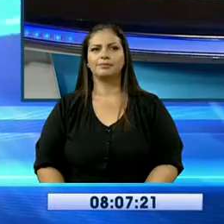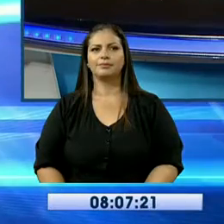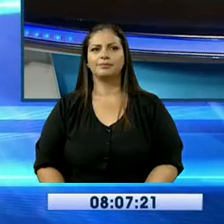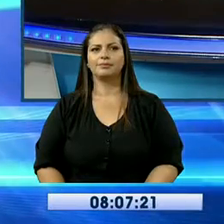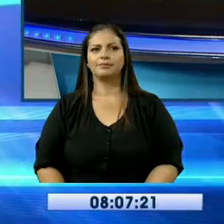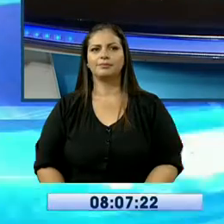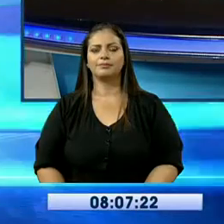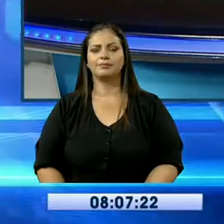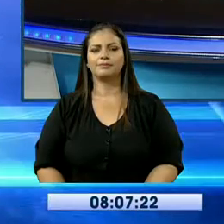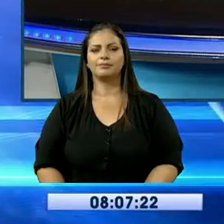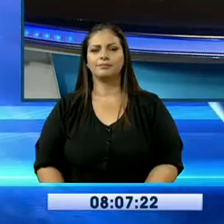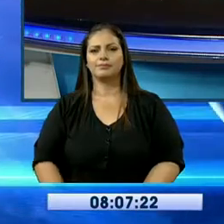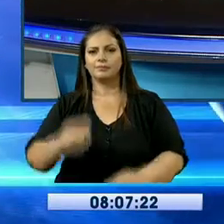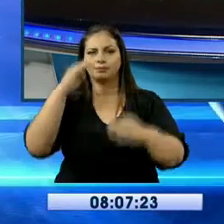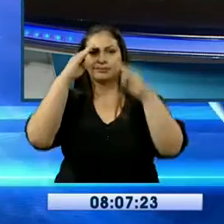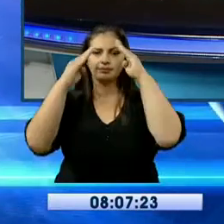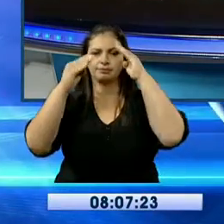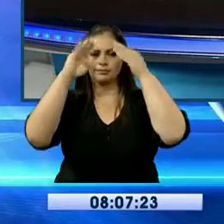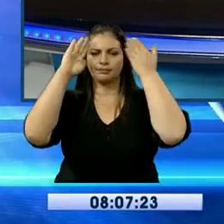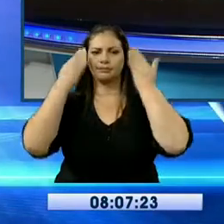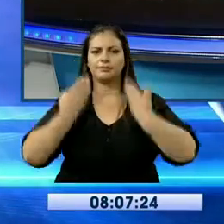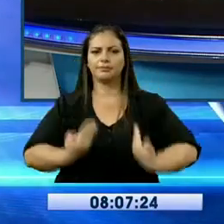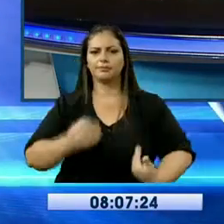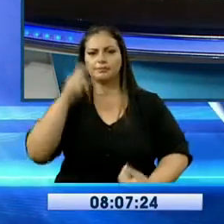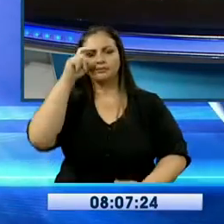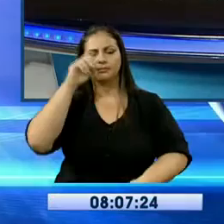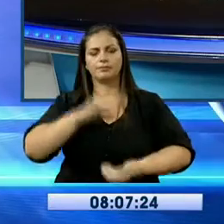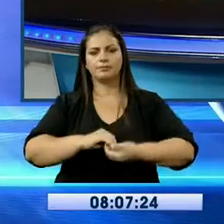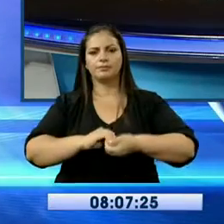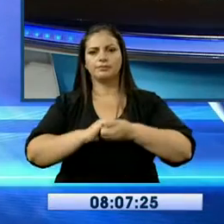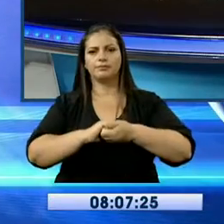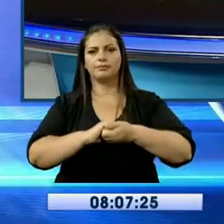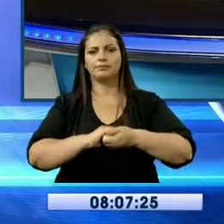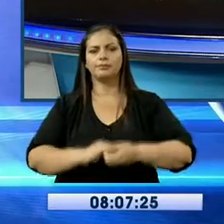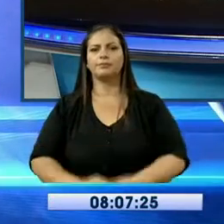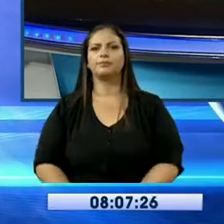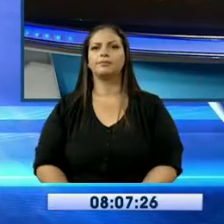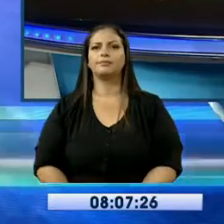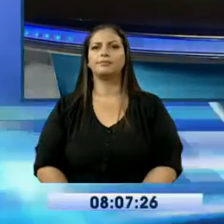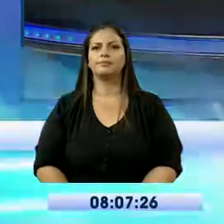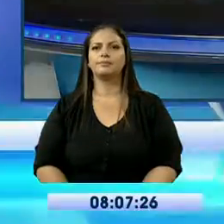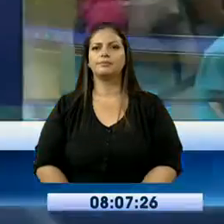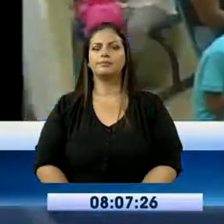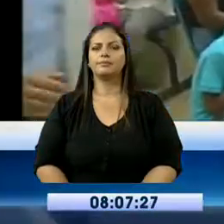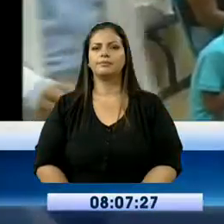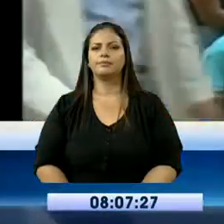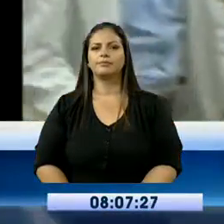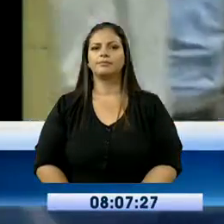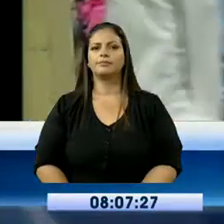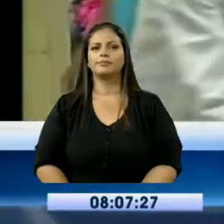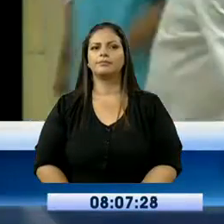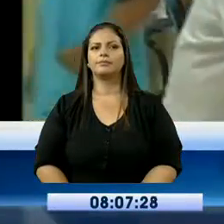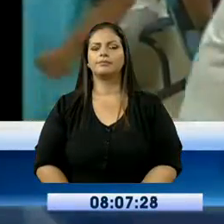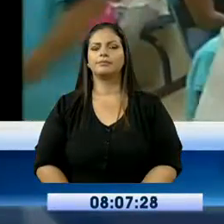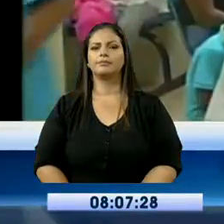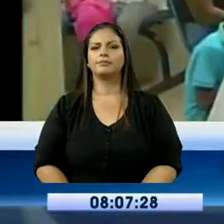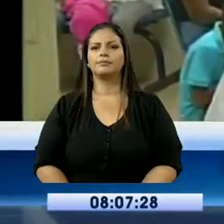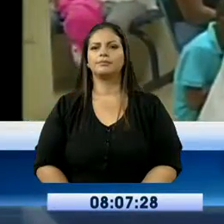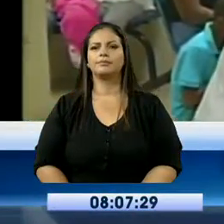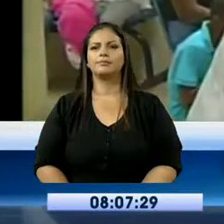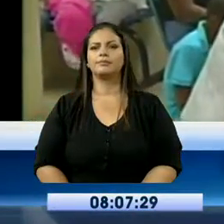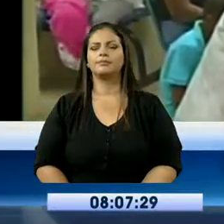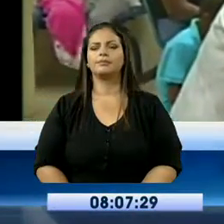Hola. ¿Qué tal? Muy buenos días, Roselena, Hugo y amigos televidentes. Nos encontramos en el Centro de Salud número 3